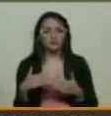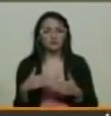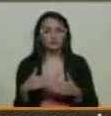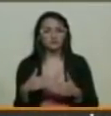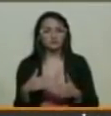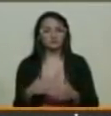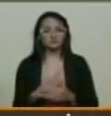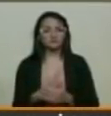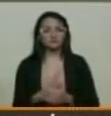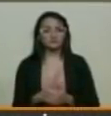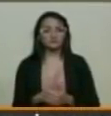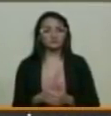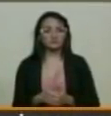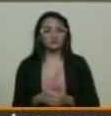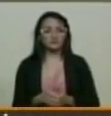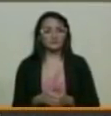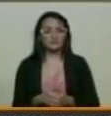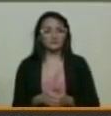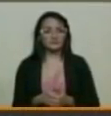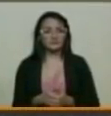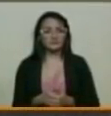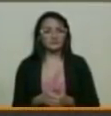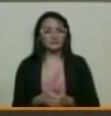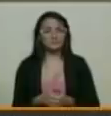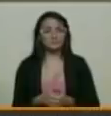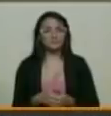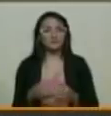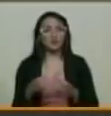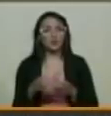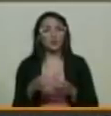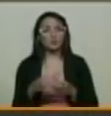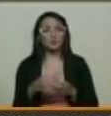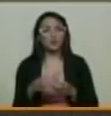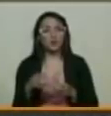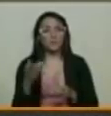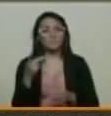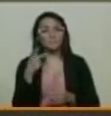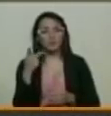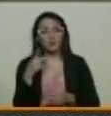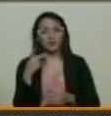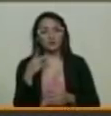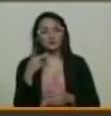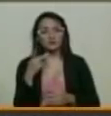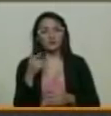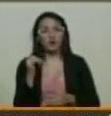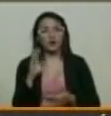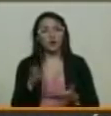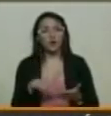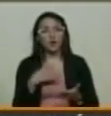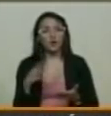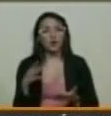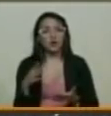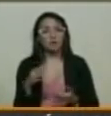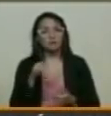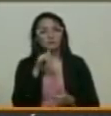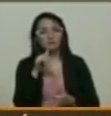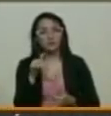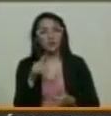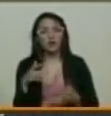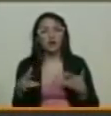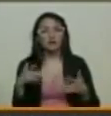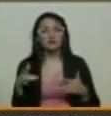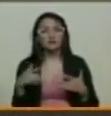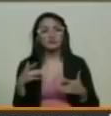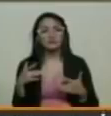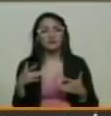constitución para organizaciones con fines políticos. Tenemos el cronograma publicado, esa es una actividad que se